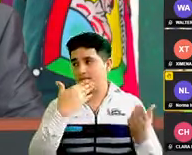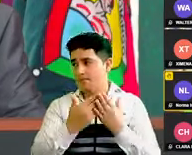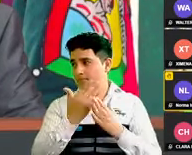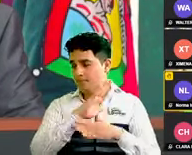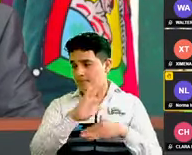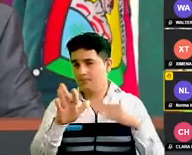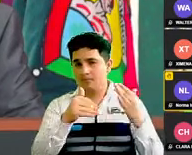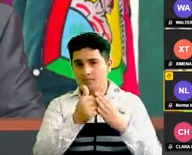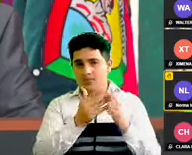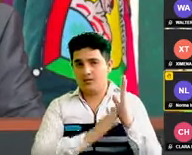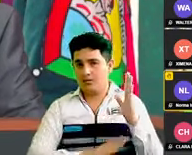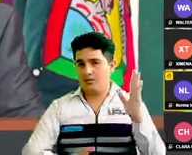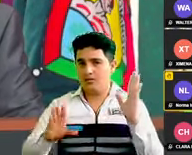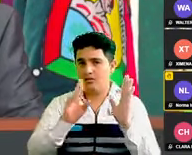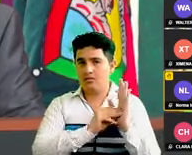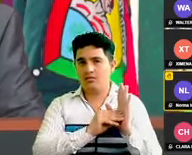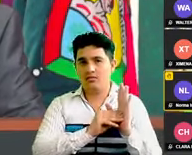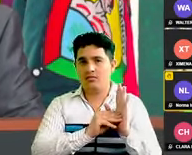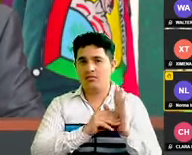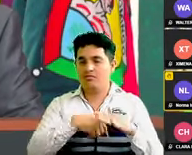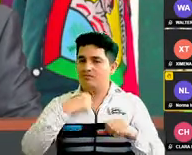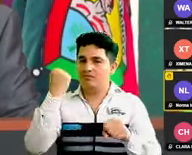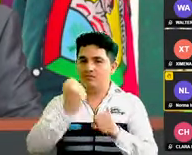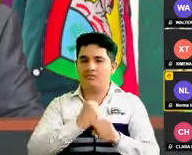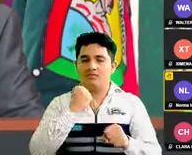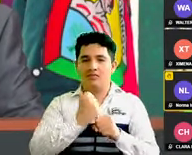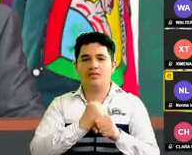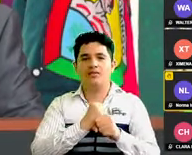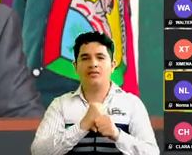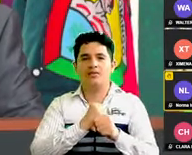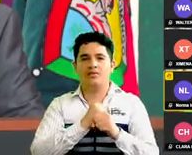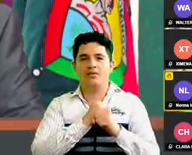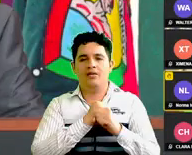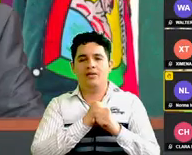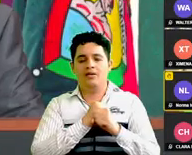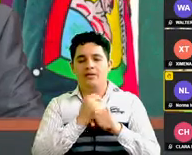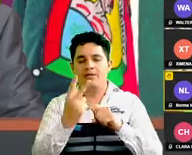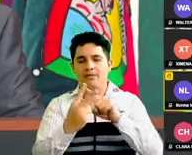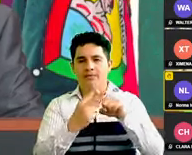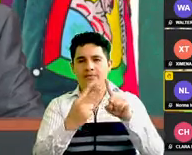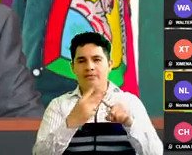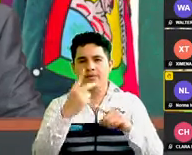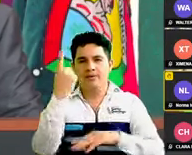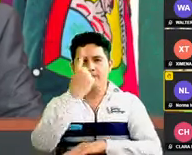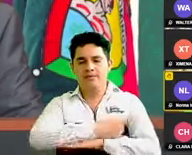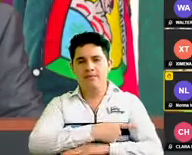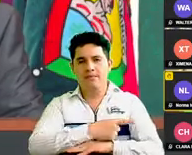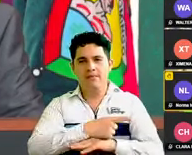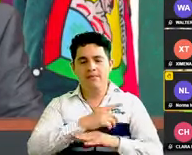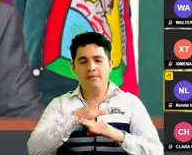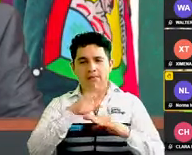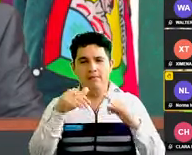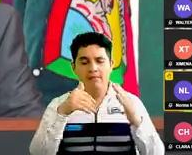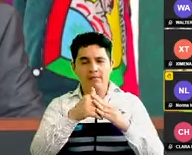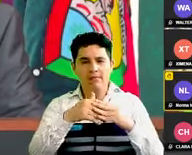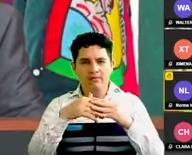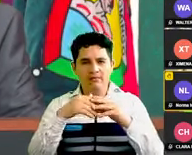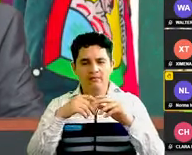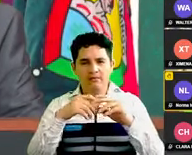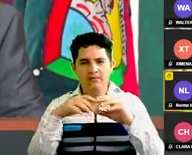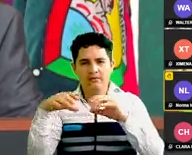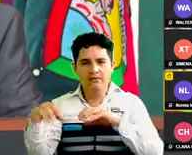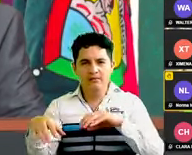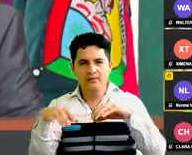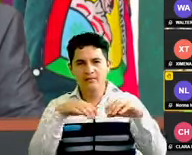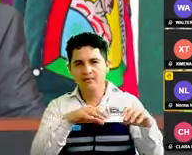uno de los que fueron parte de estas jornadas, del trabajo que se ha venido desplegando. Y este evento no ha